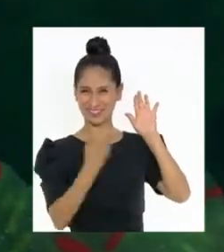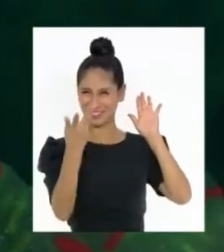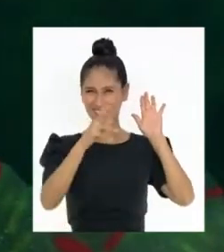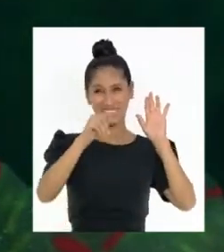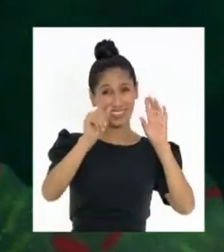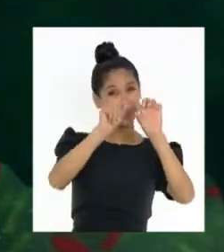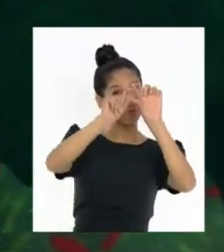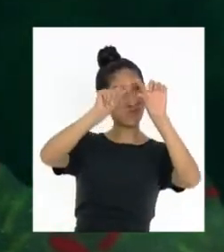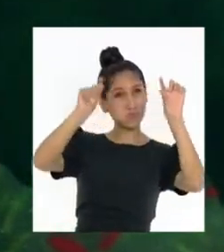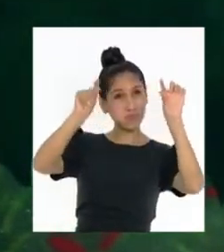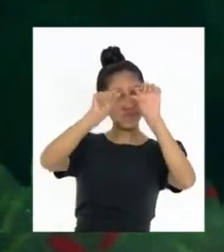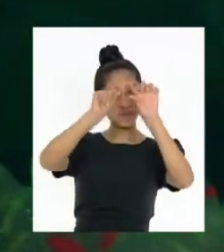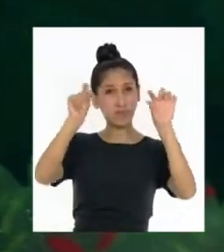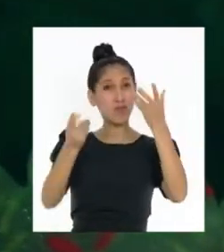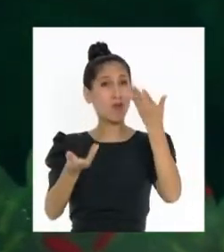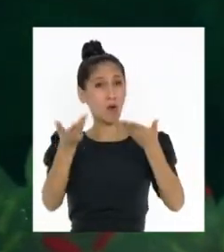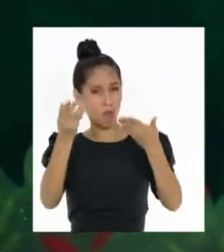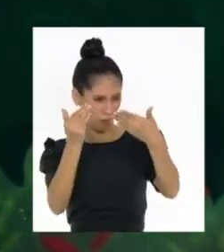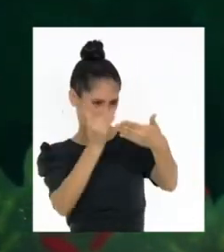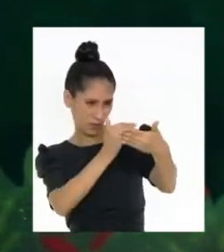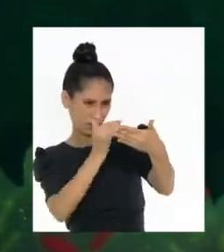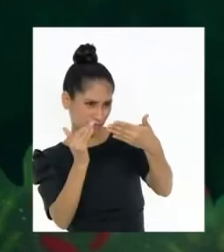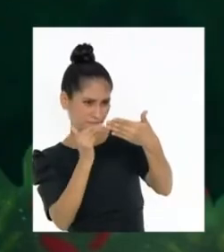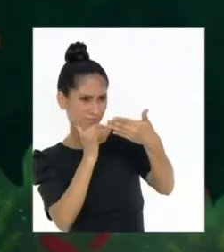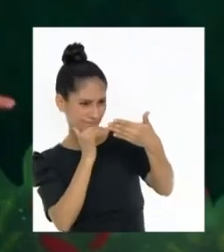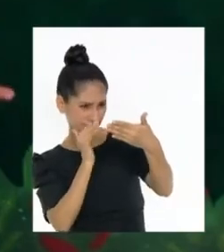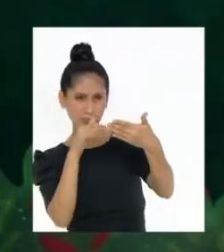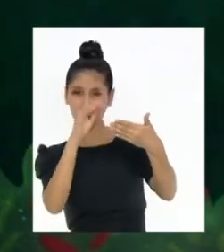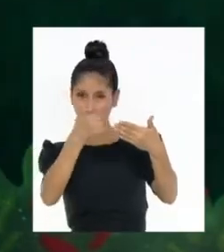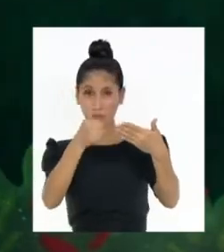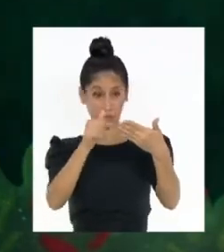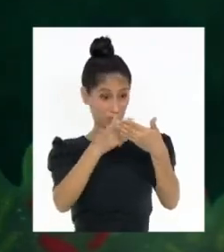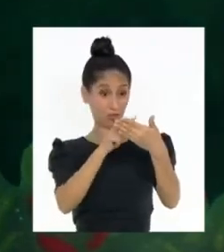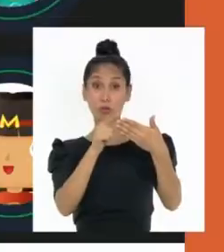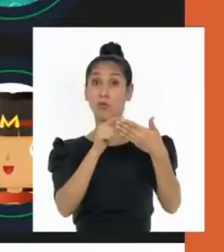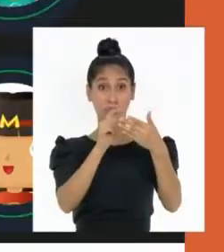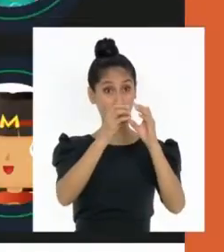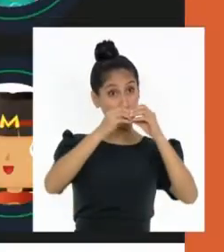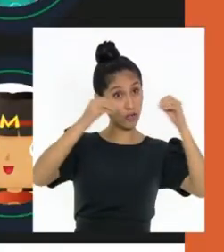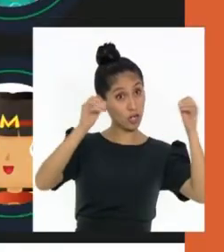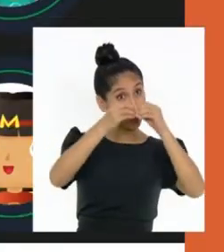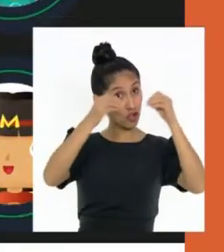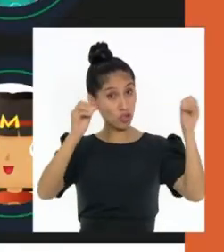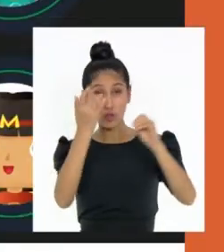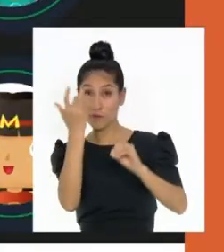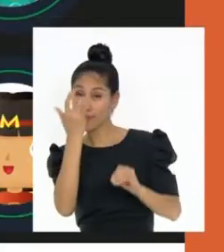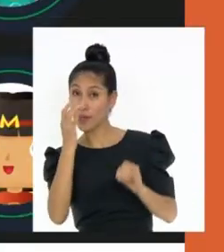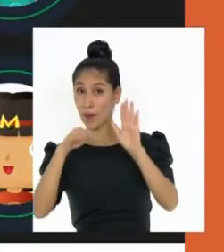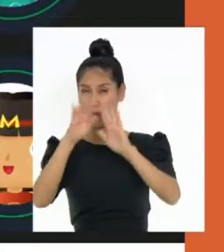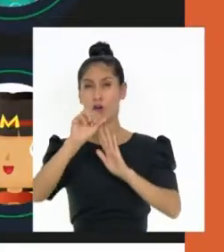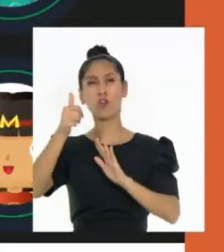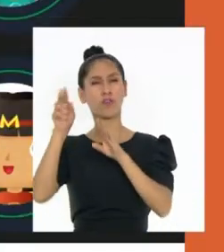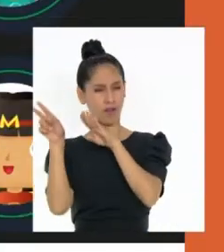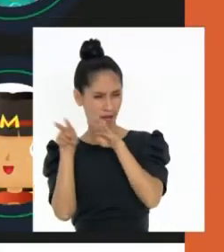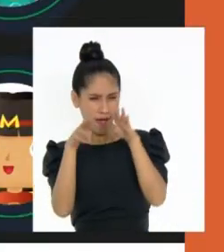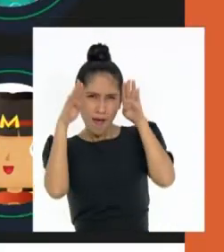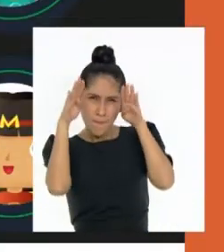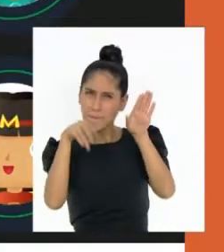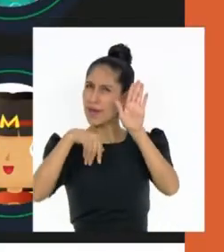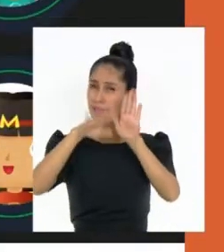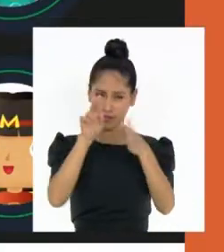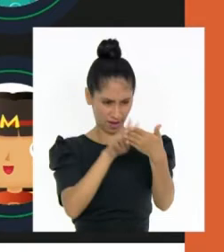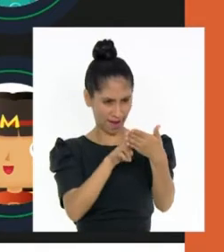oportuno en estos casos. De esa manera se puede distinguir del resto de la información. ¿Qué importante es todo esto para